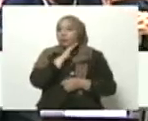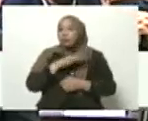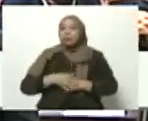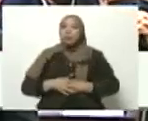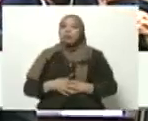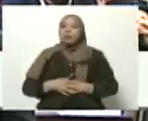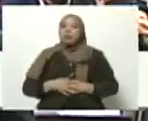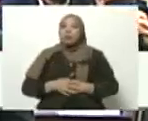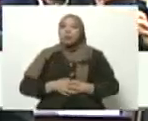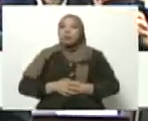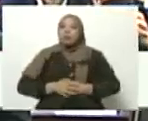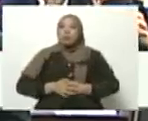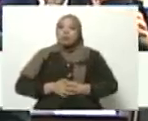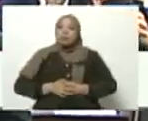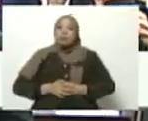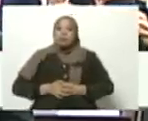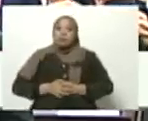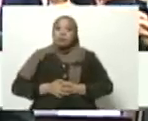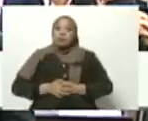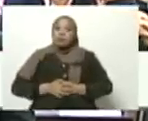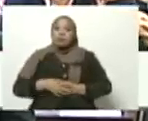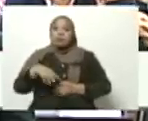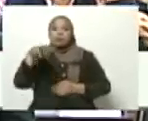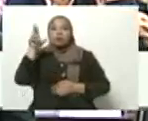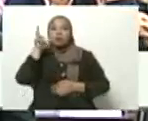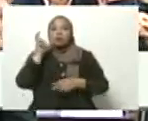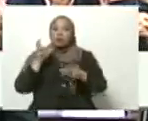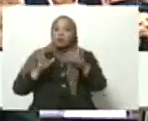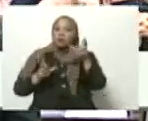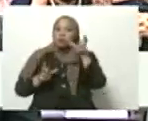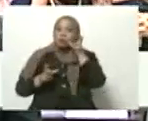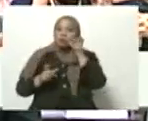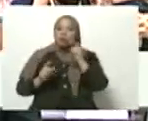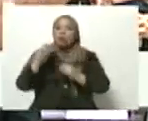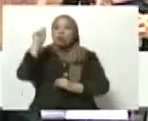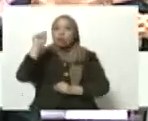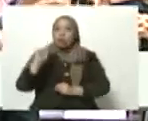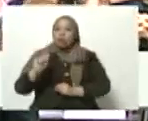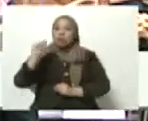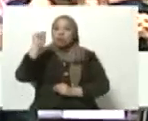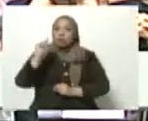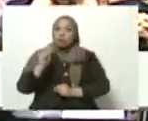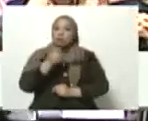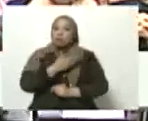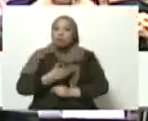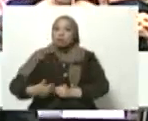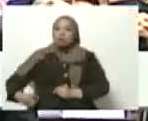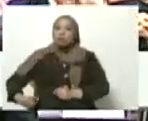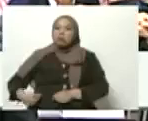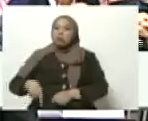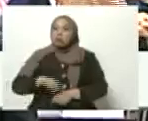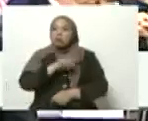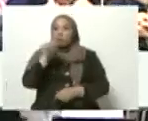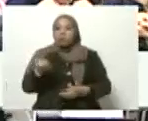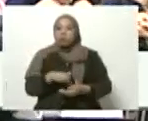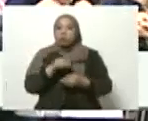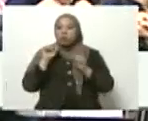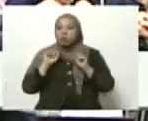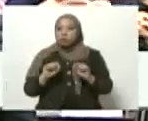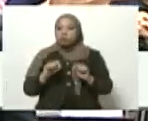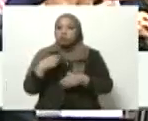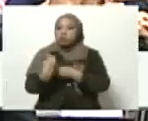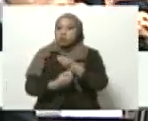del Palacio, oímos la presentación que el diputado Brito, presidente de una comisión especial del Parlamento,